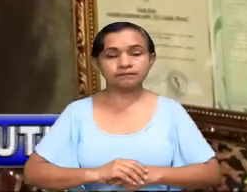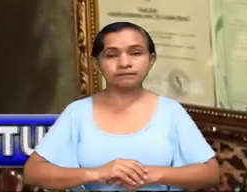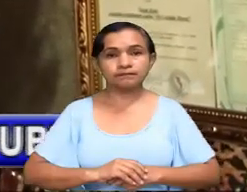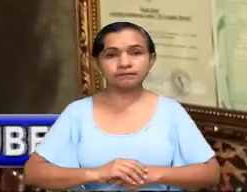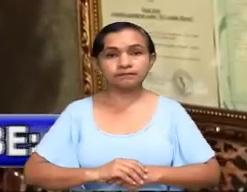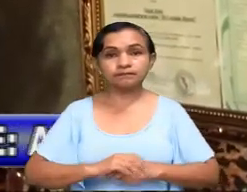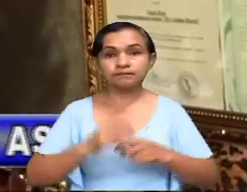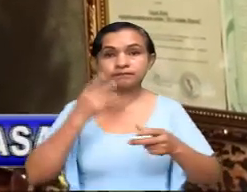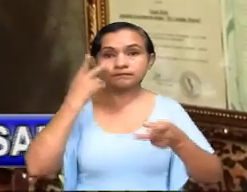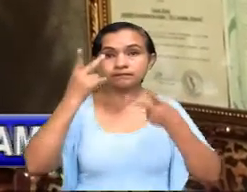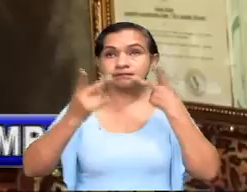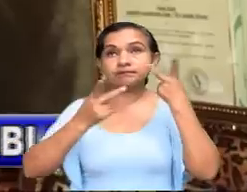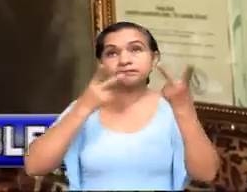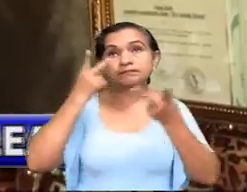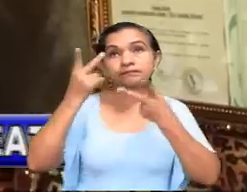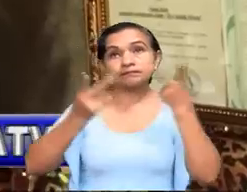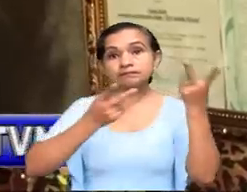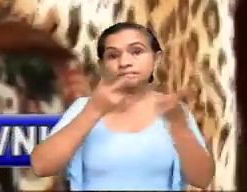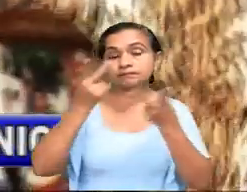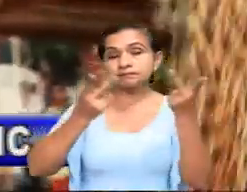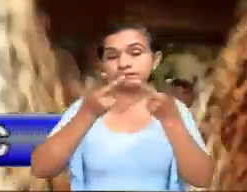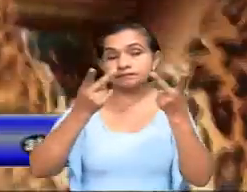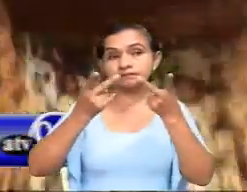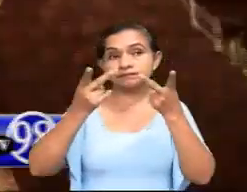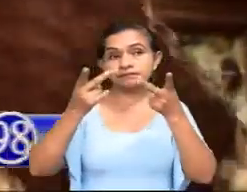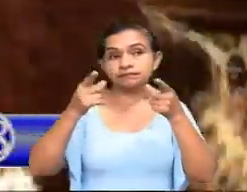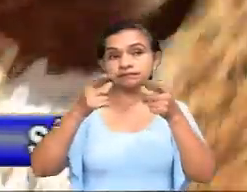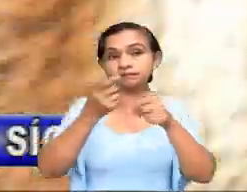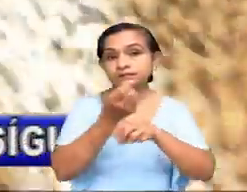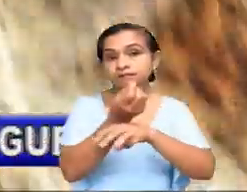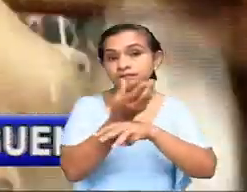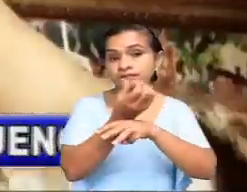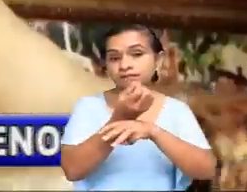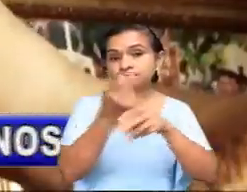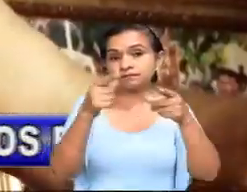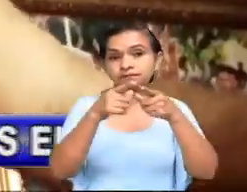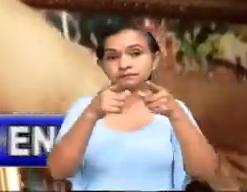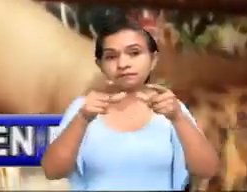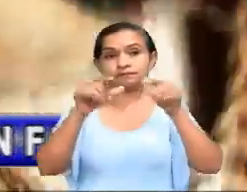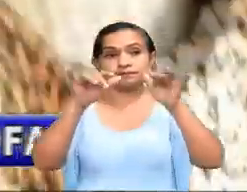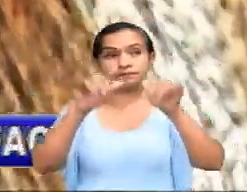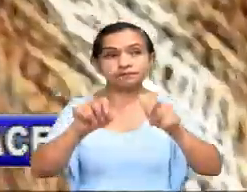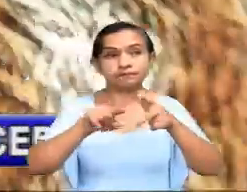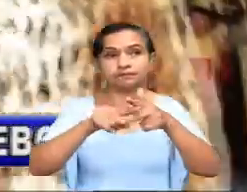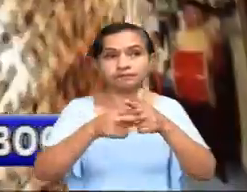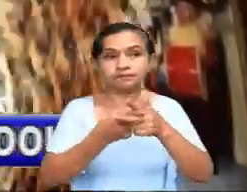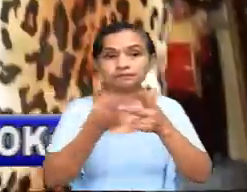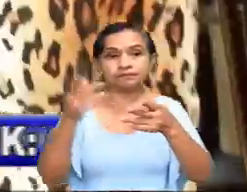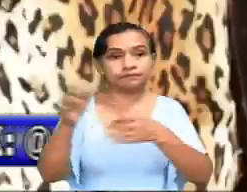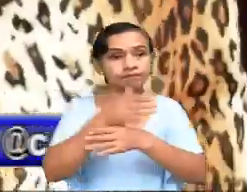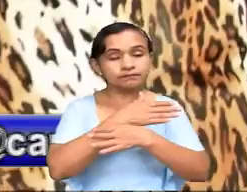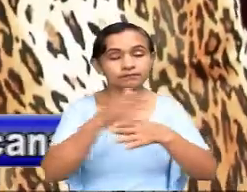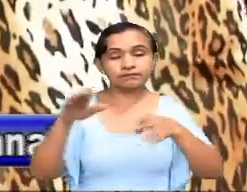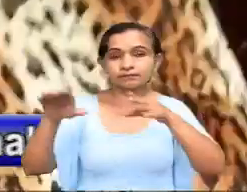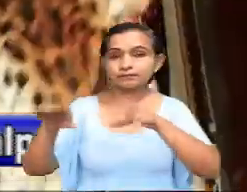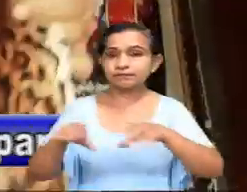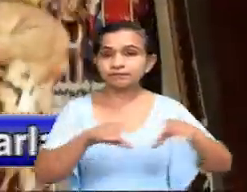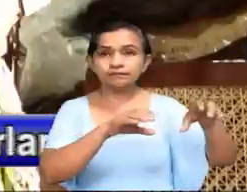Durante su visita al Cacique Mayor, la alcaldesa de Managua anunció que comenzaron los preparativos para las distintas